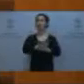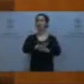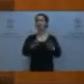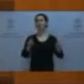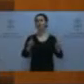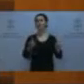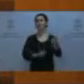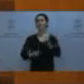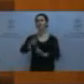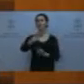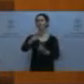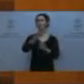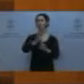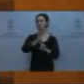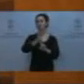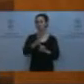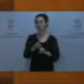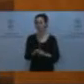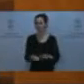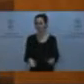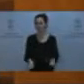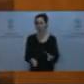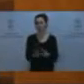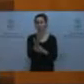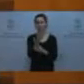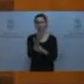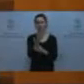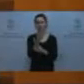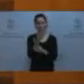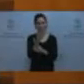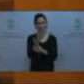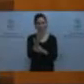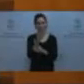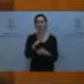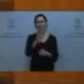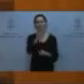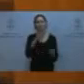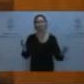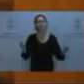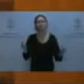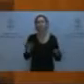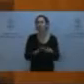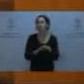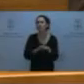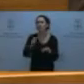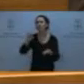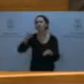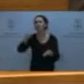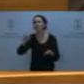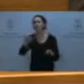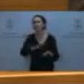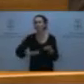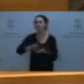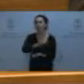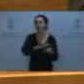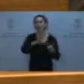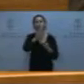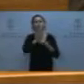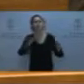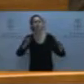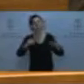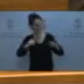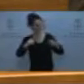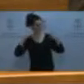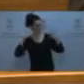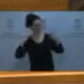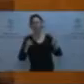acaban los problemas que genera la posible comercialización. Señoría, ruego silencio. Perdone, señor Venta, pero hay mucho ruido en la Cámara. Ruego silencio, por favor. Yo me arreglo, no